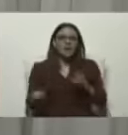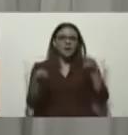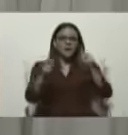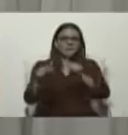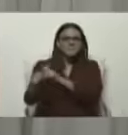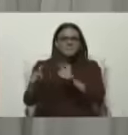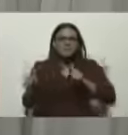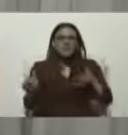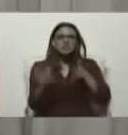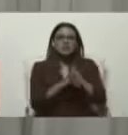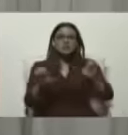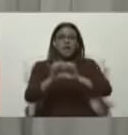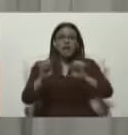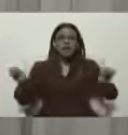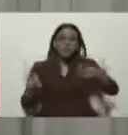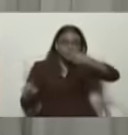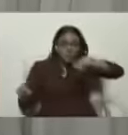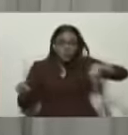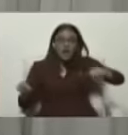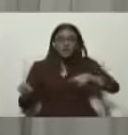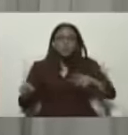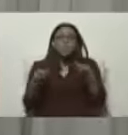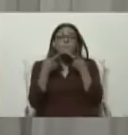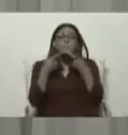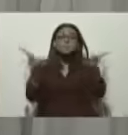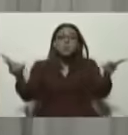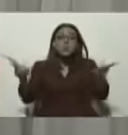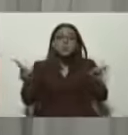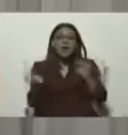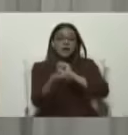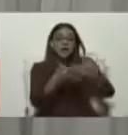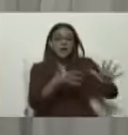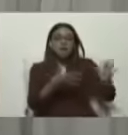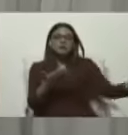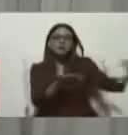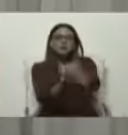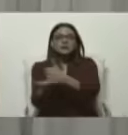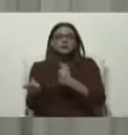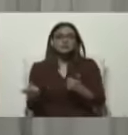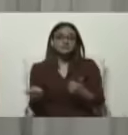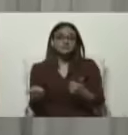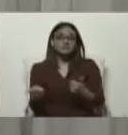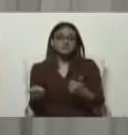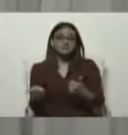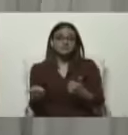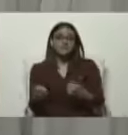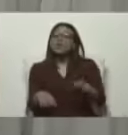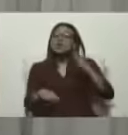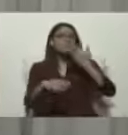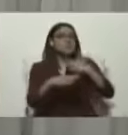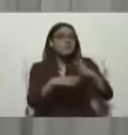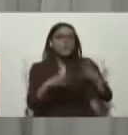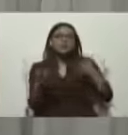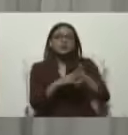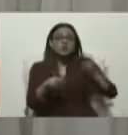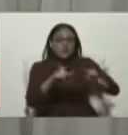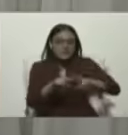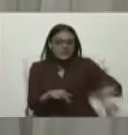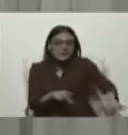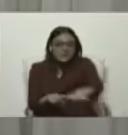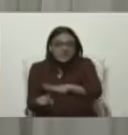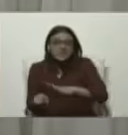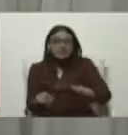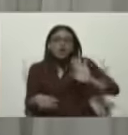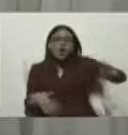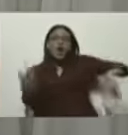la educación que es pública, que es gratuita desde el jardín de infancia, desde el kinder